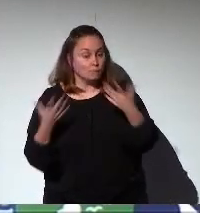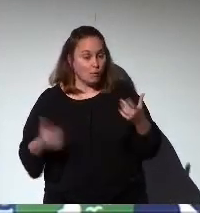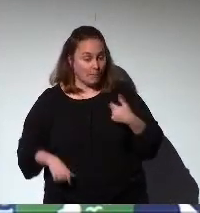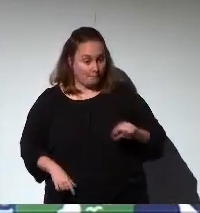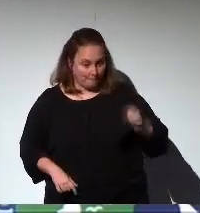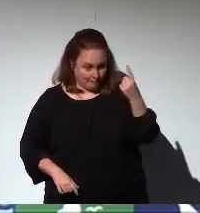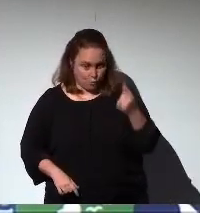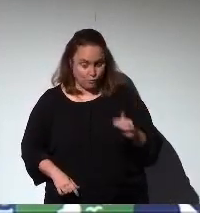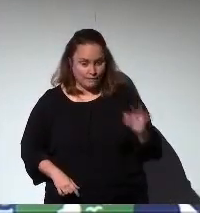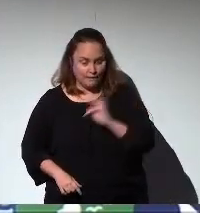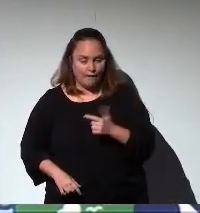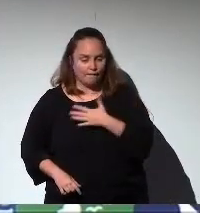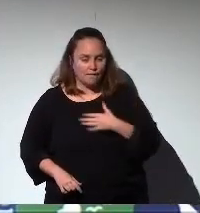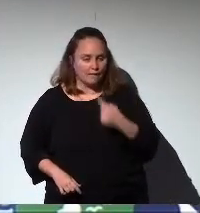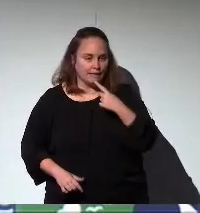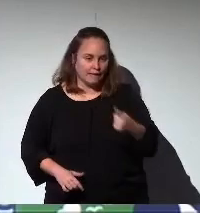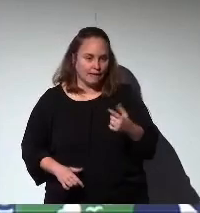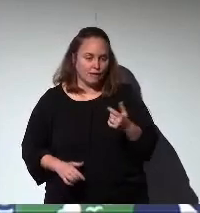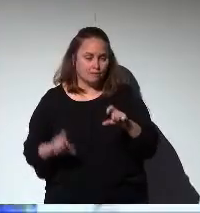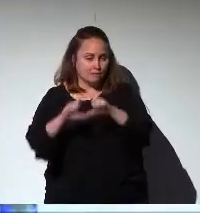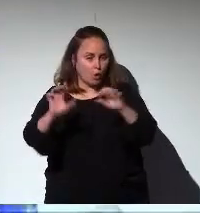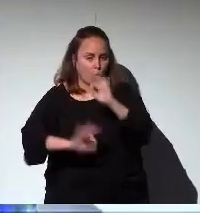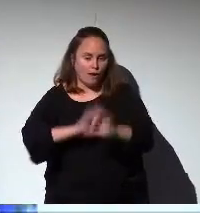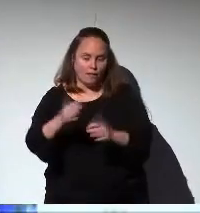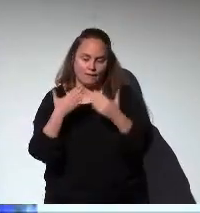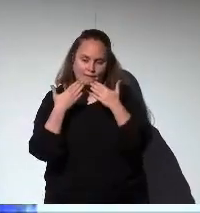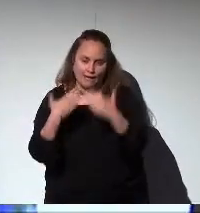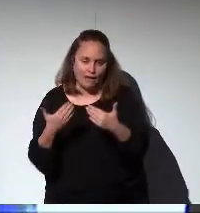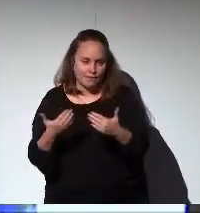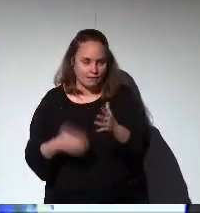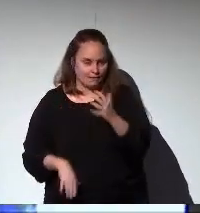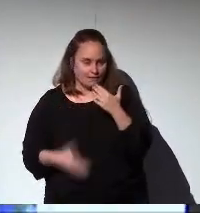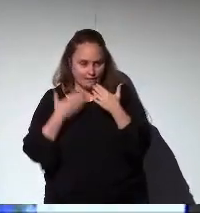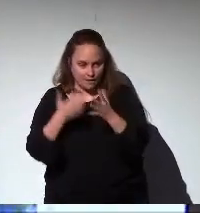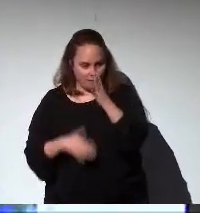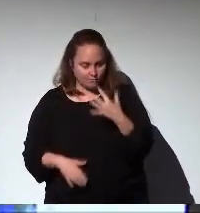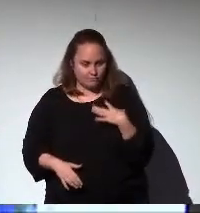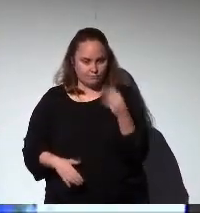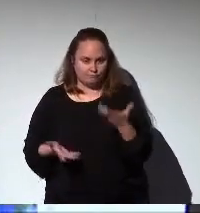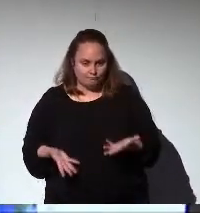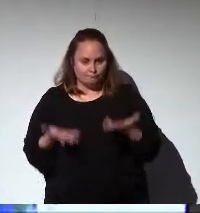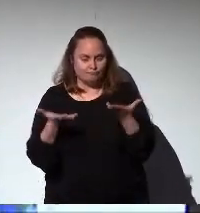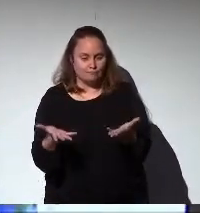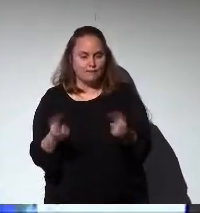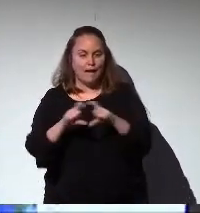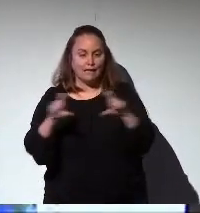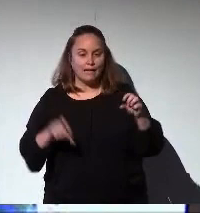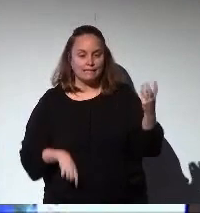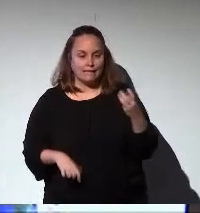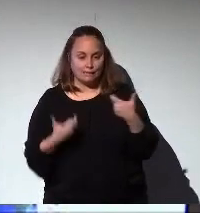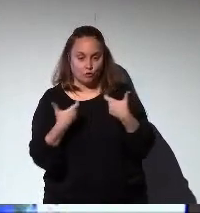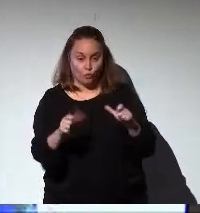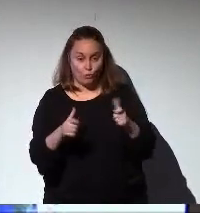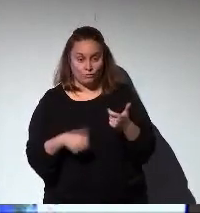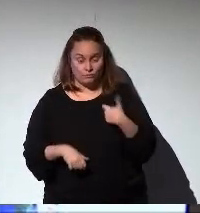lugar, agradecer muchísimo a la organización el que podamos estar aquí, una entidad del tercer sector, en este caso una